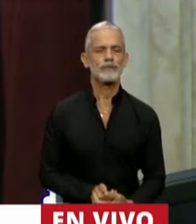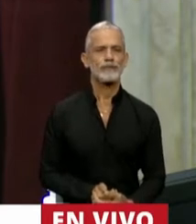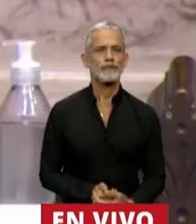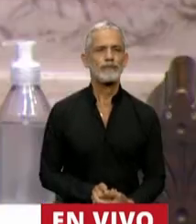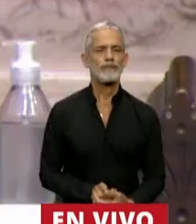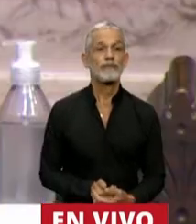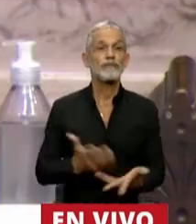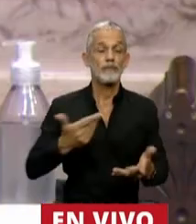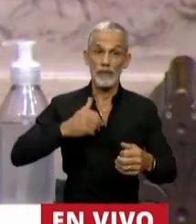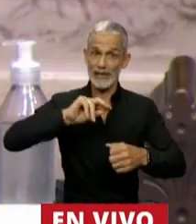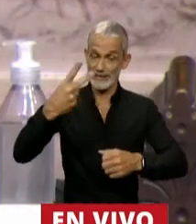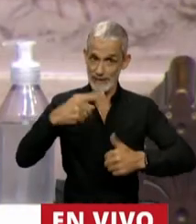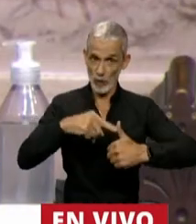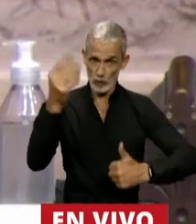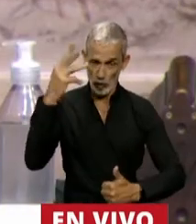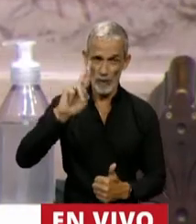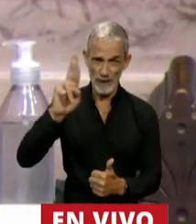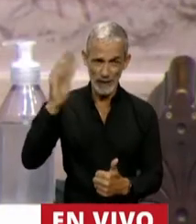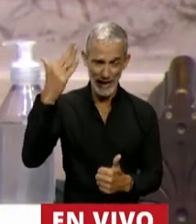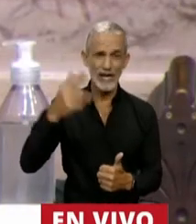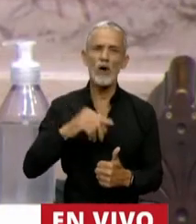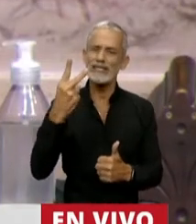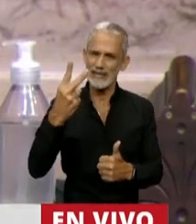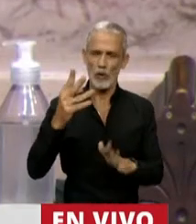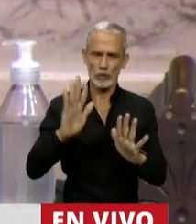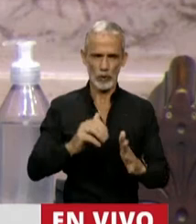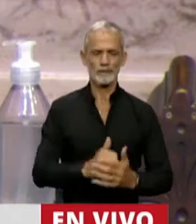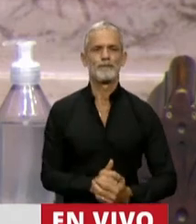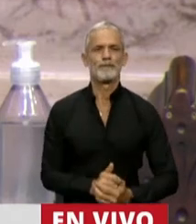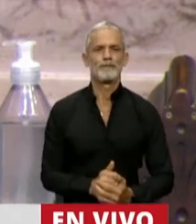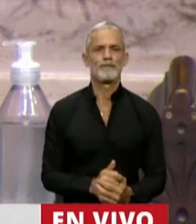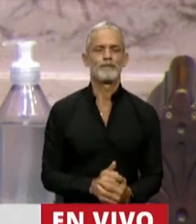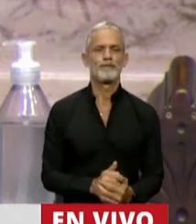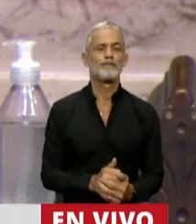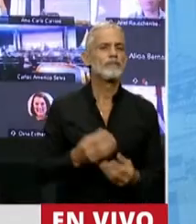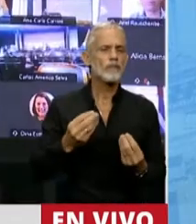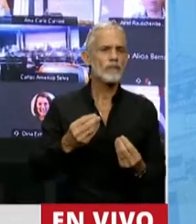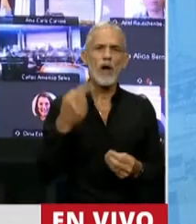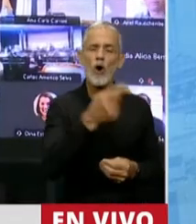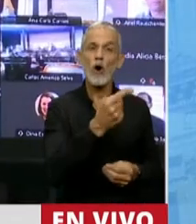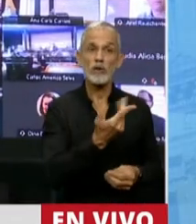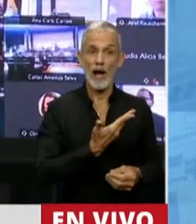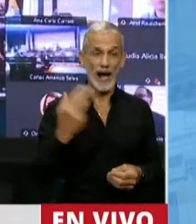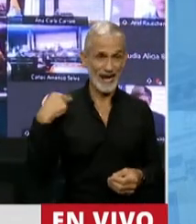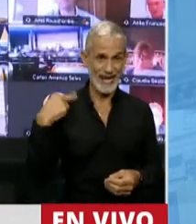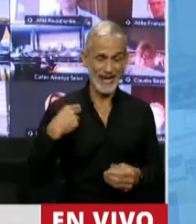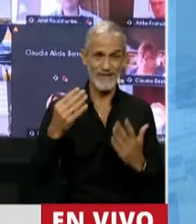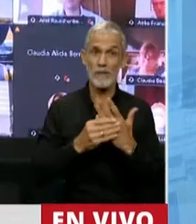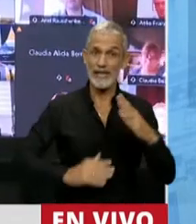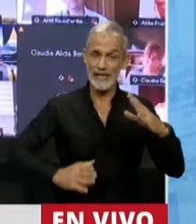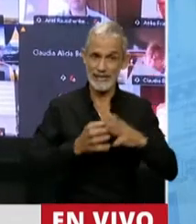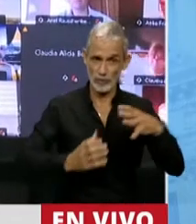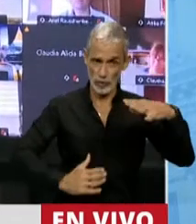mi segunda cuestión de privilegio señora presidenta es para el jefe de gabinete de ministros